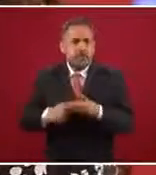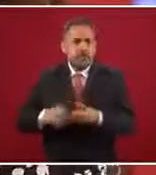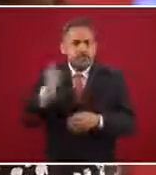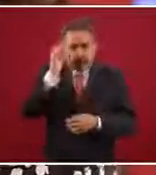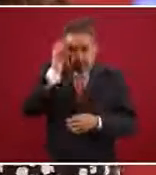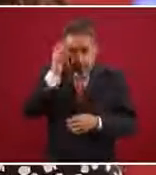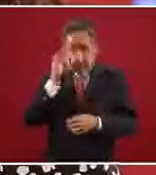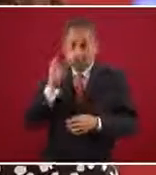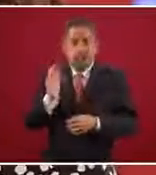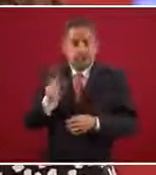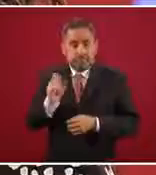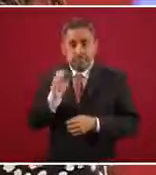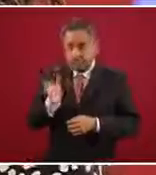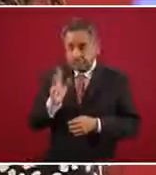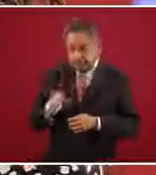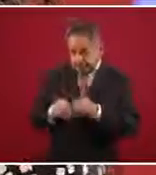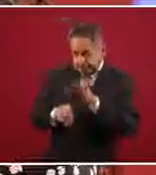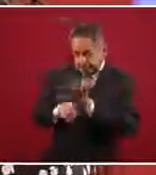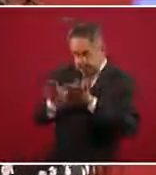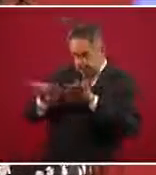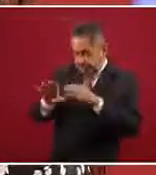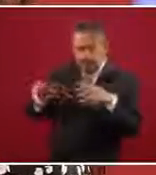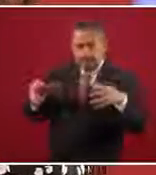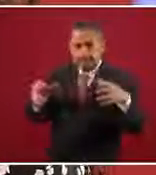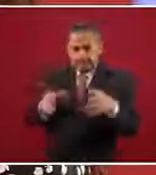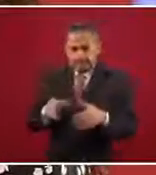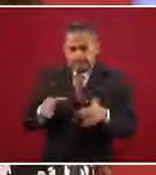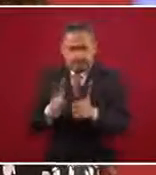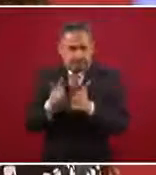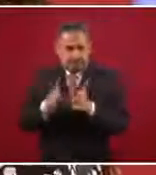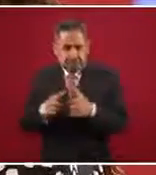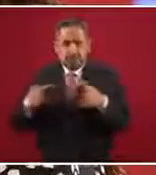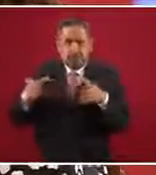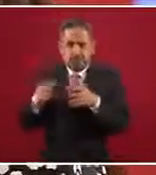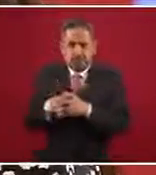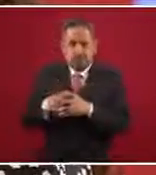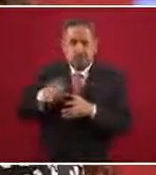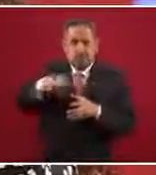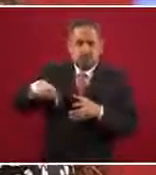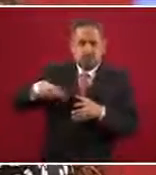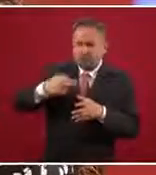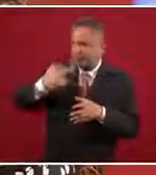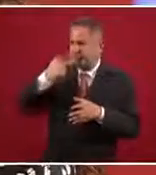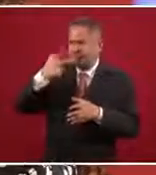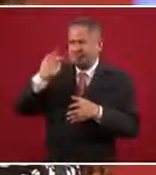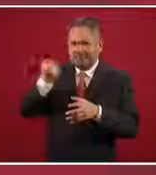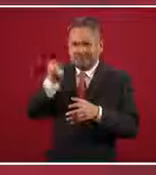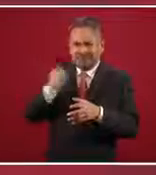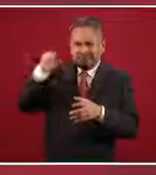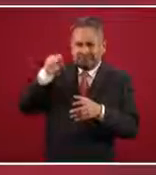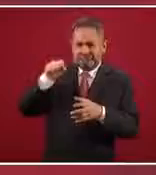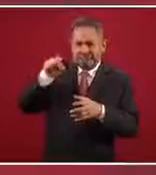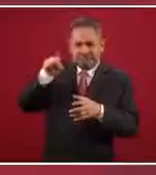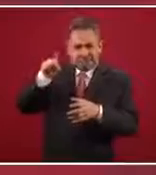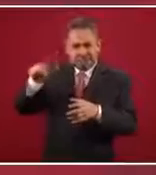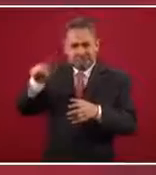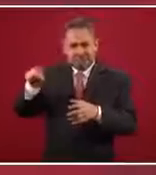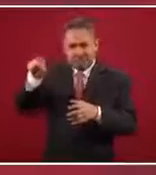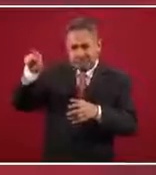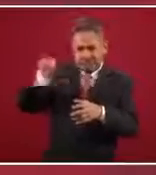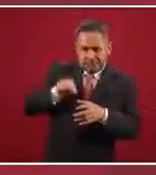conformó entre ellos también un grupo de los mejores de estos países